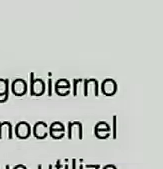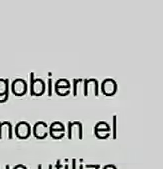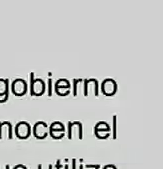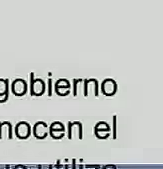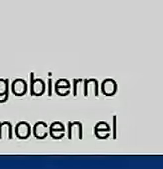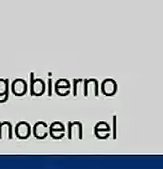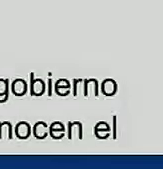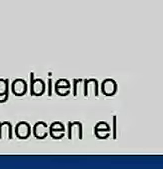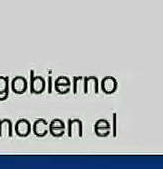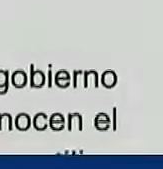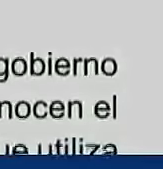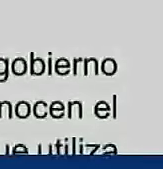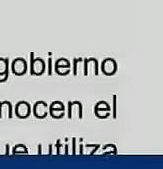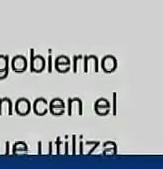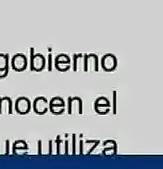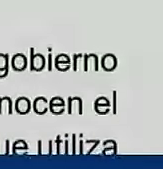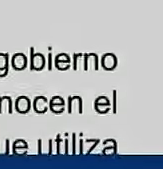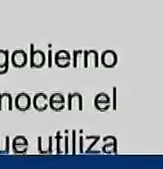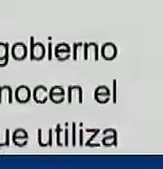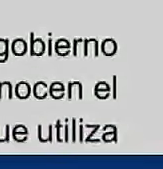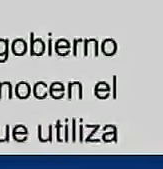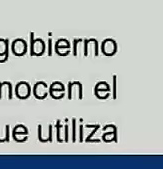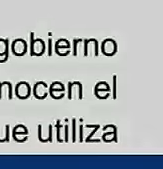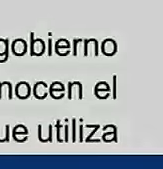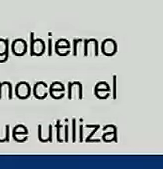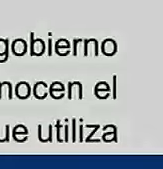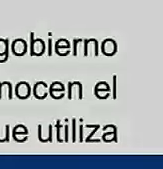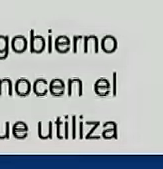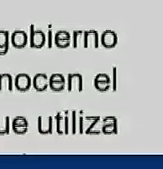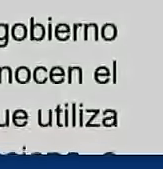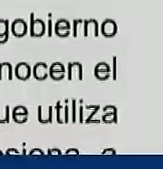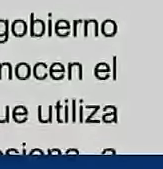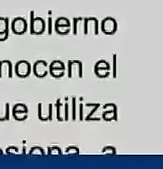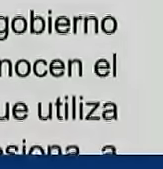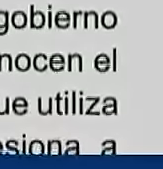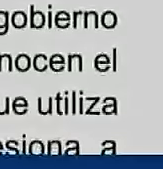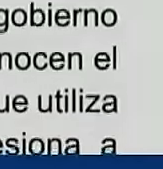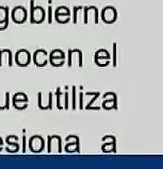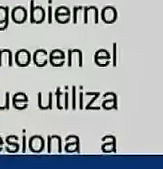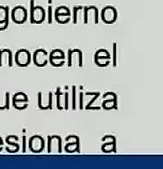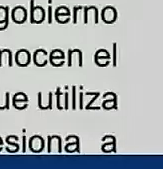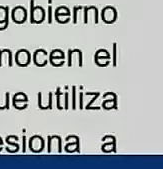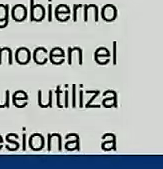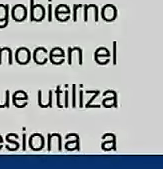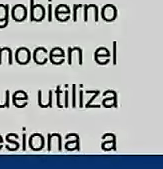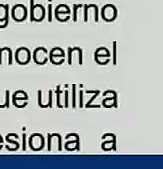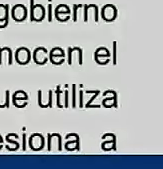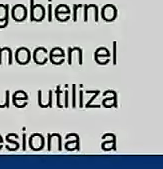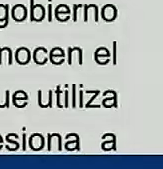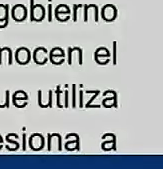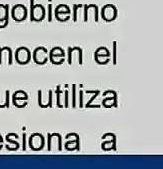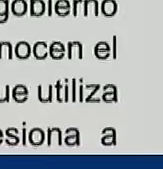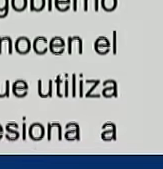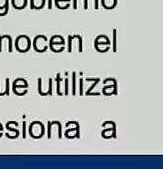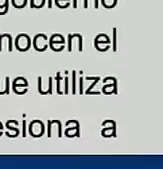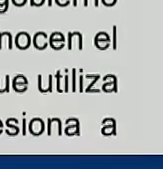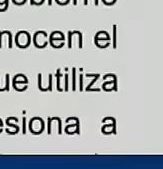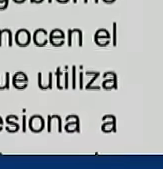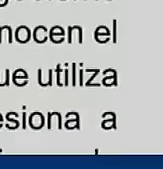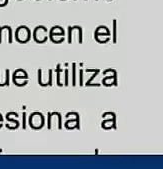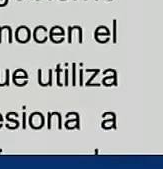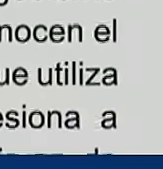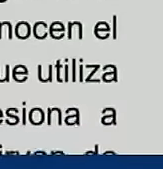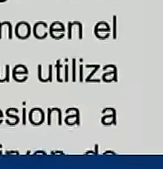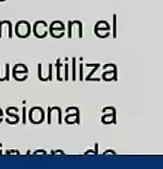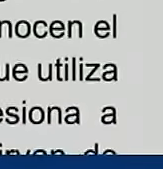utilizada por el presidente de la República justificándose en las medidas cueres y coercitivas que de manera unilateral e ilegal impone alrededor